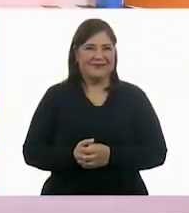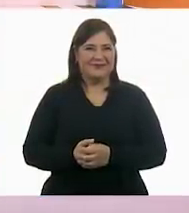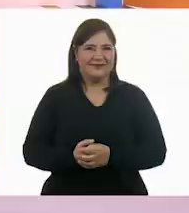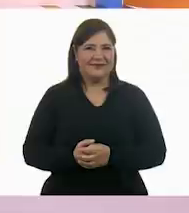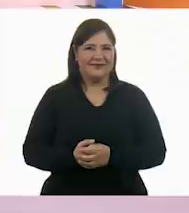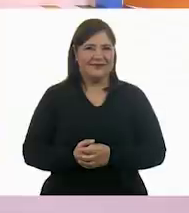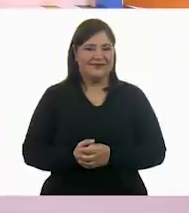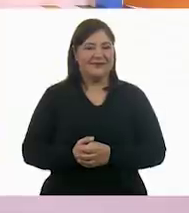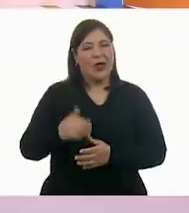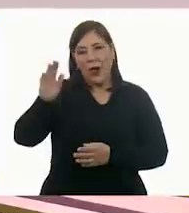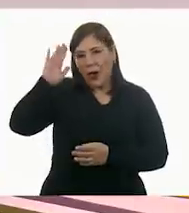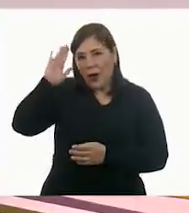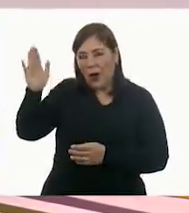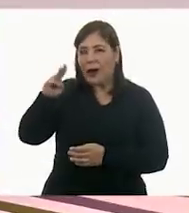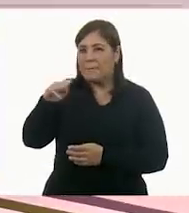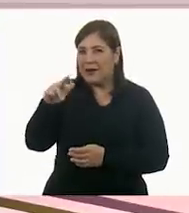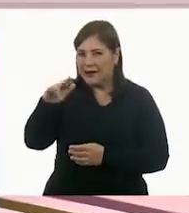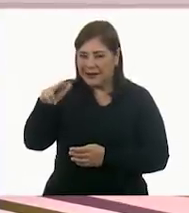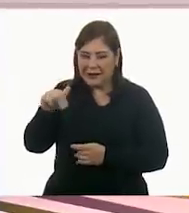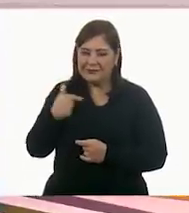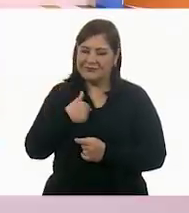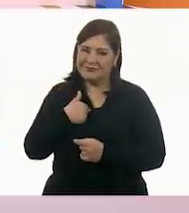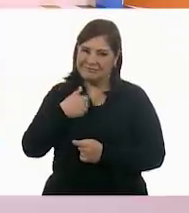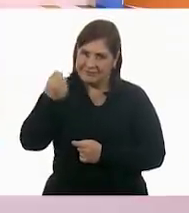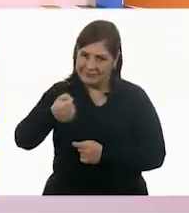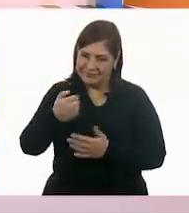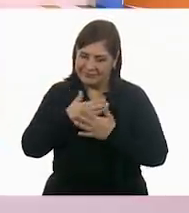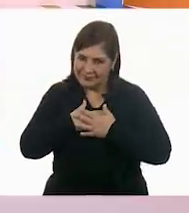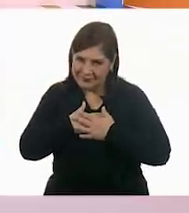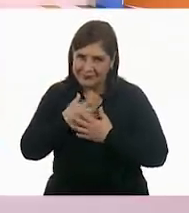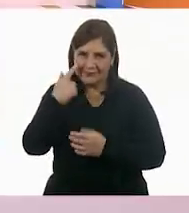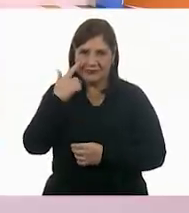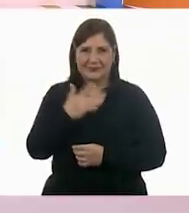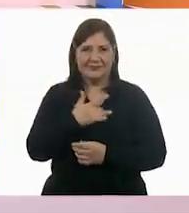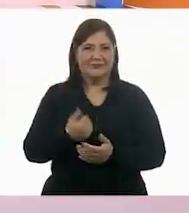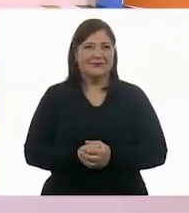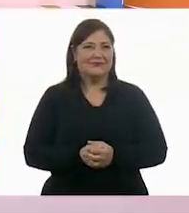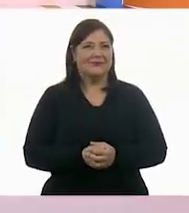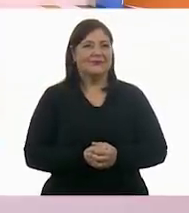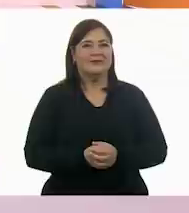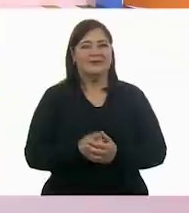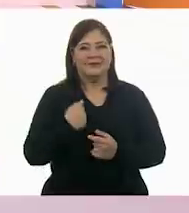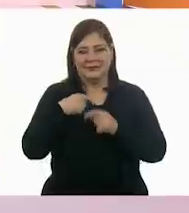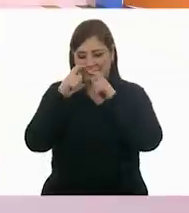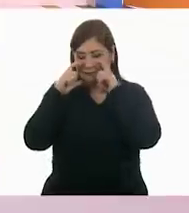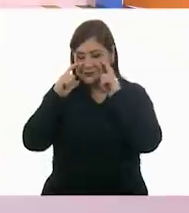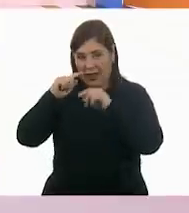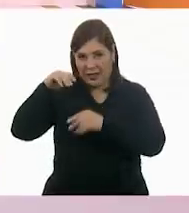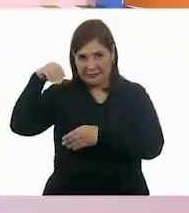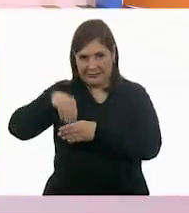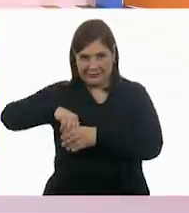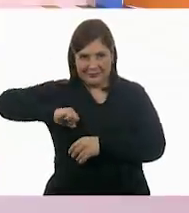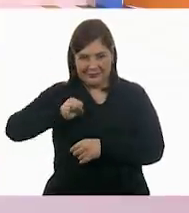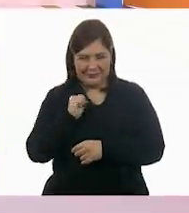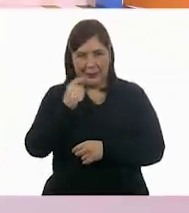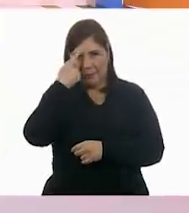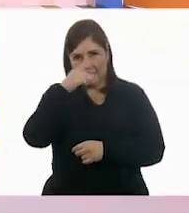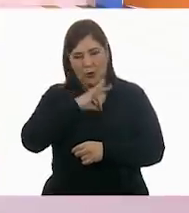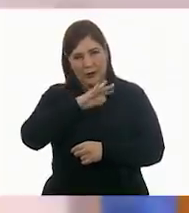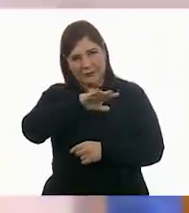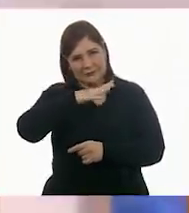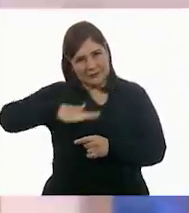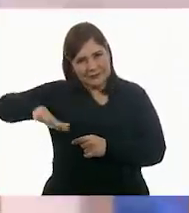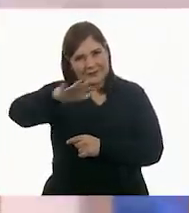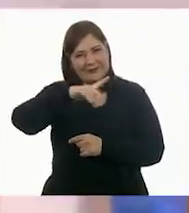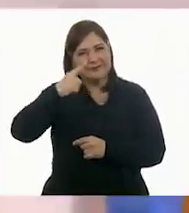¿Cómo estás, Mariana? Te saludo. Muy bien. De Hola. Corazón. Corazón, y déjame, me quito esto. Muy bien. Para poder saludar